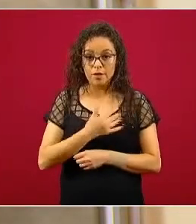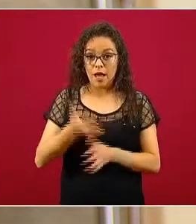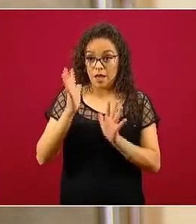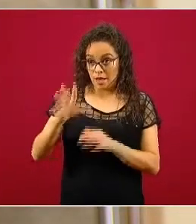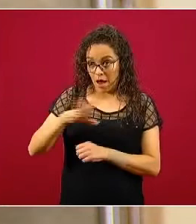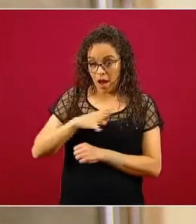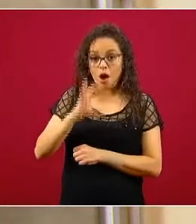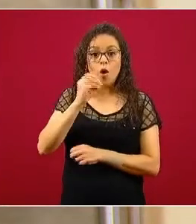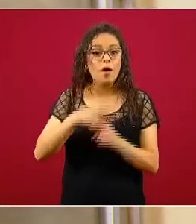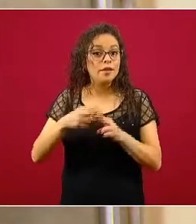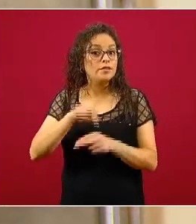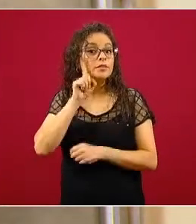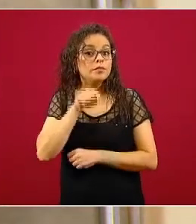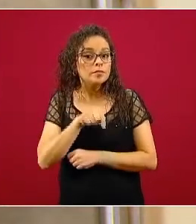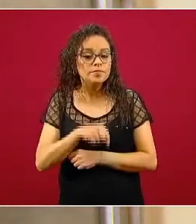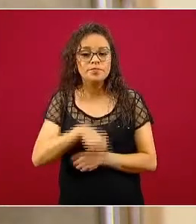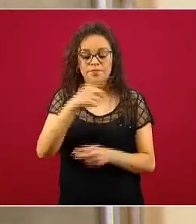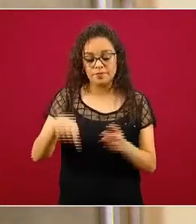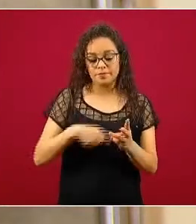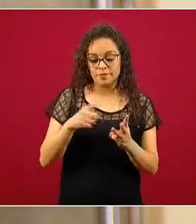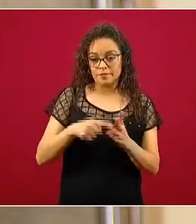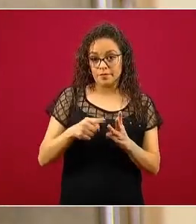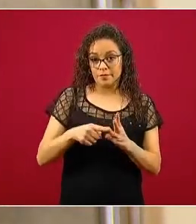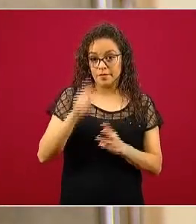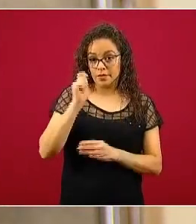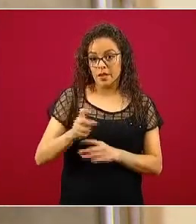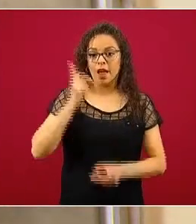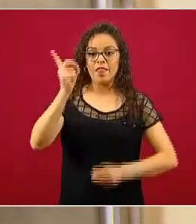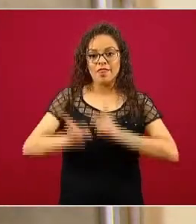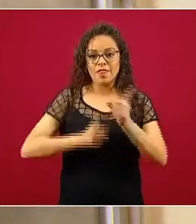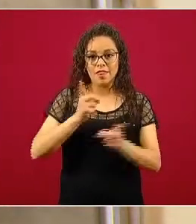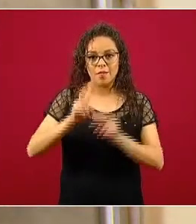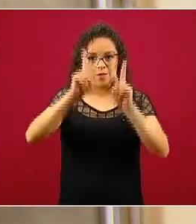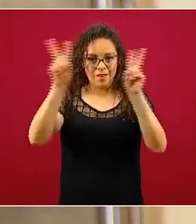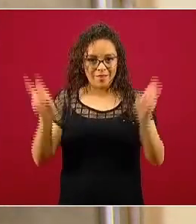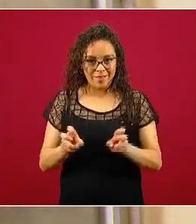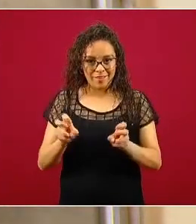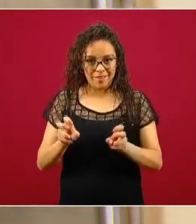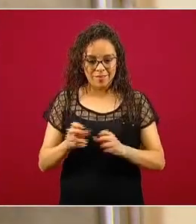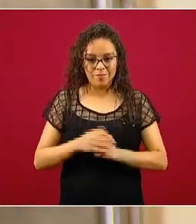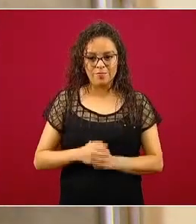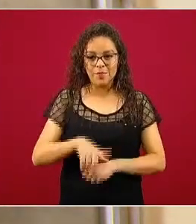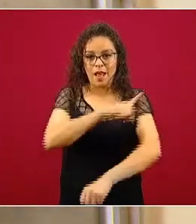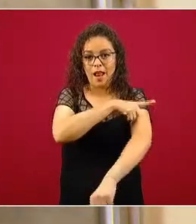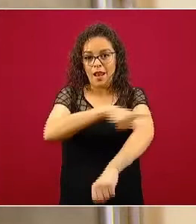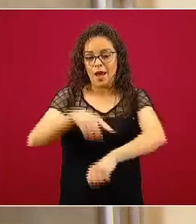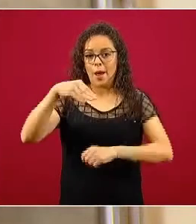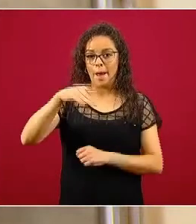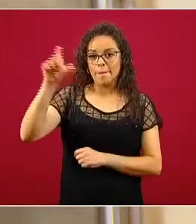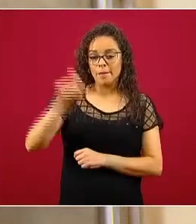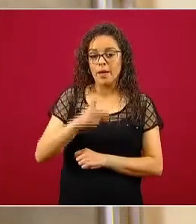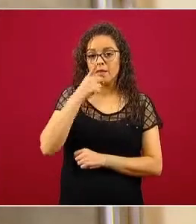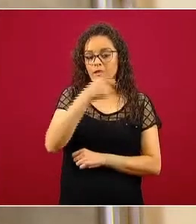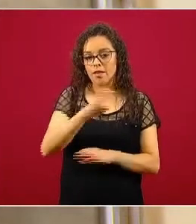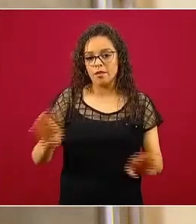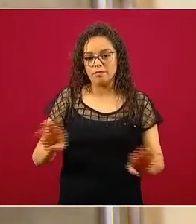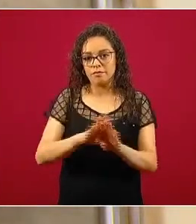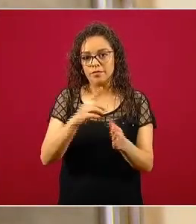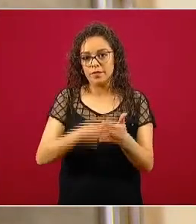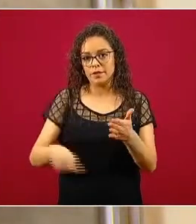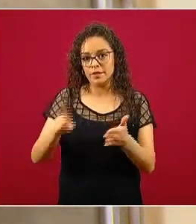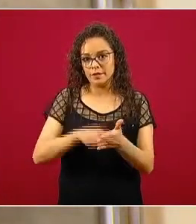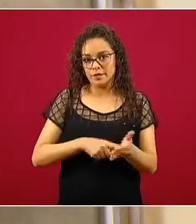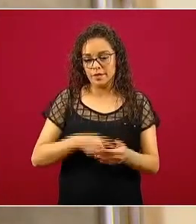sería mañana. Y la tercera, retomando el tema del deporte, el viernes se dio a conocer por parte de la Liga MX la cancelación de su torneo, pero